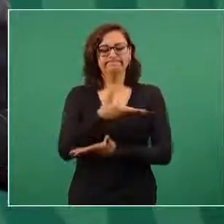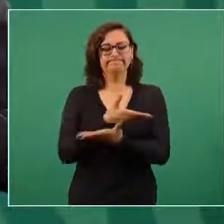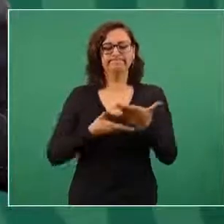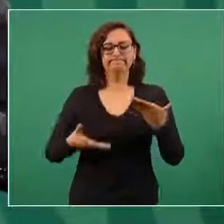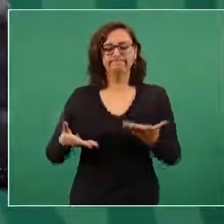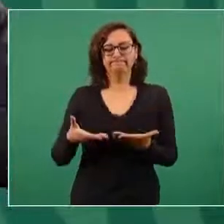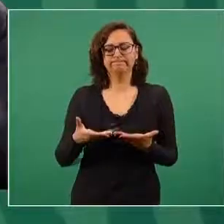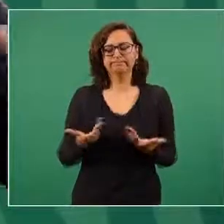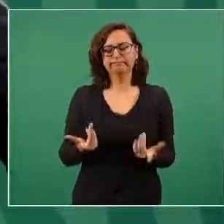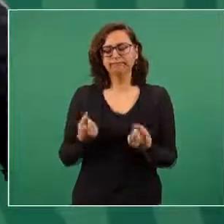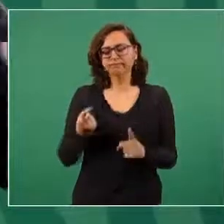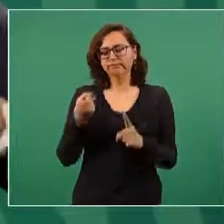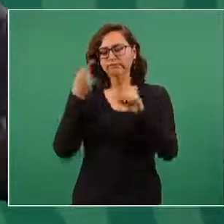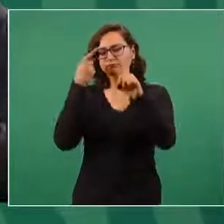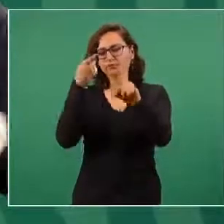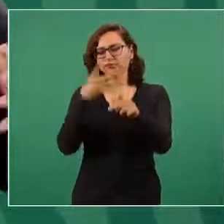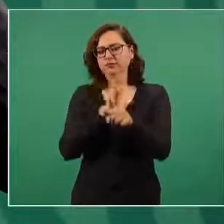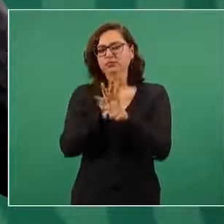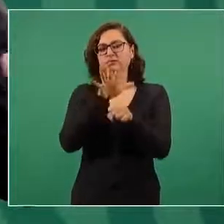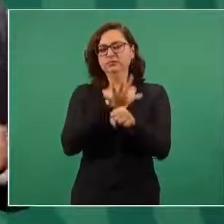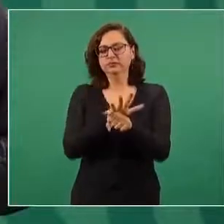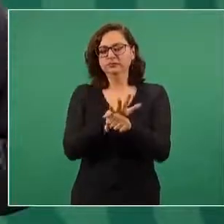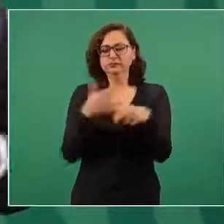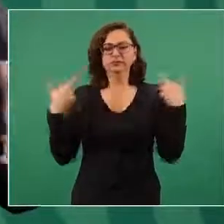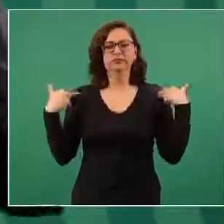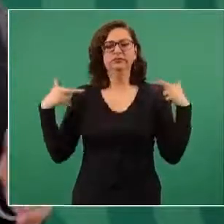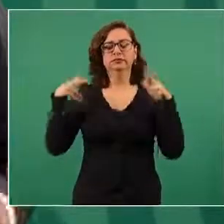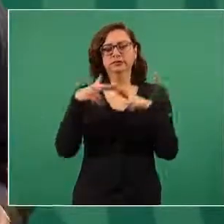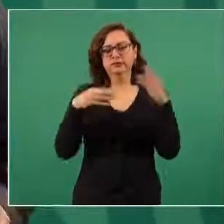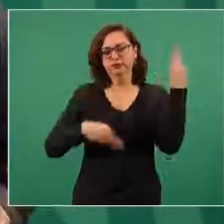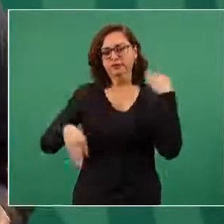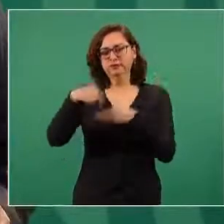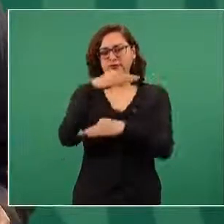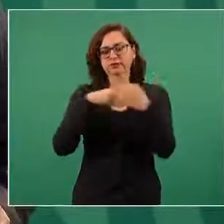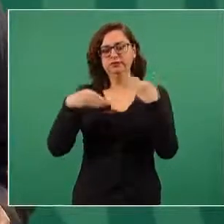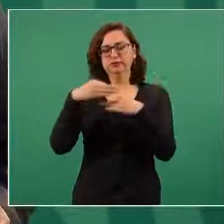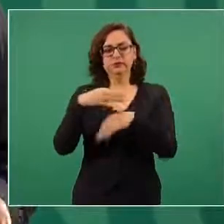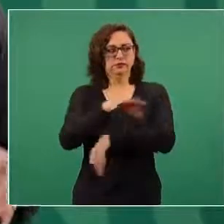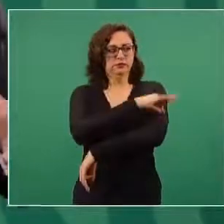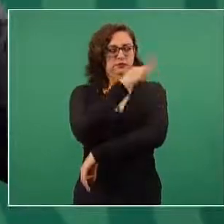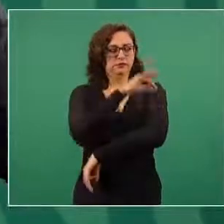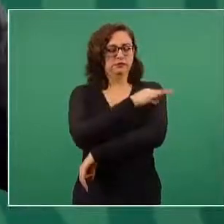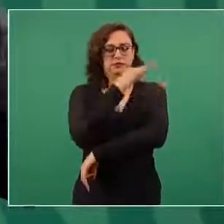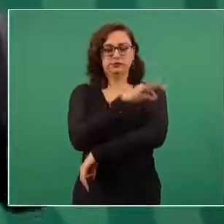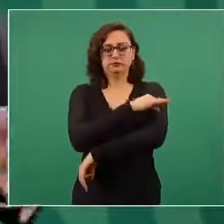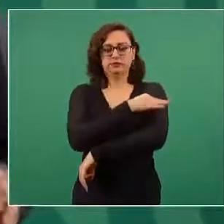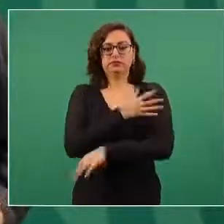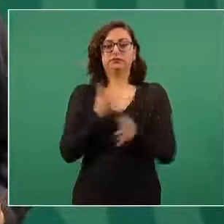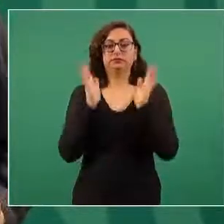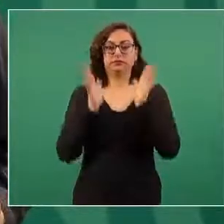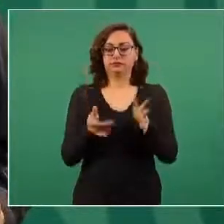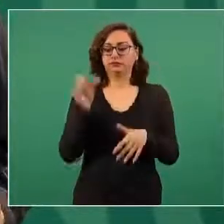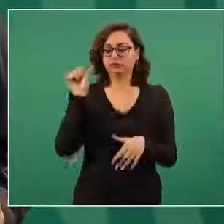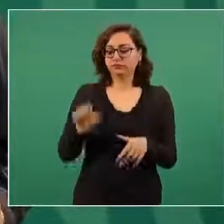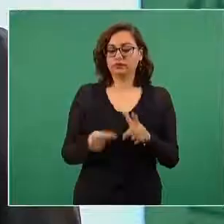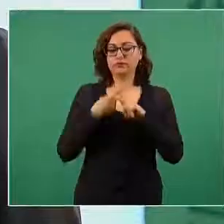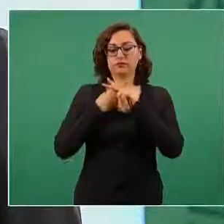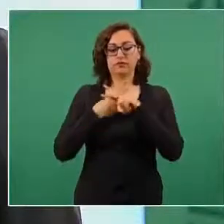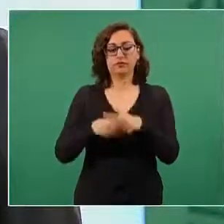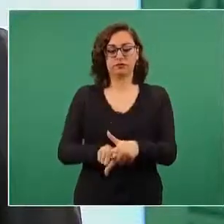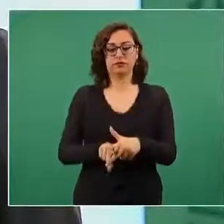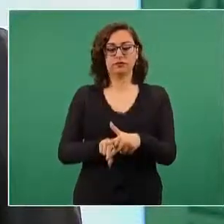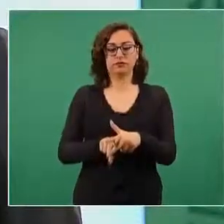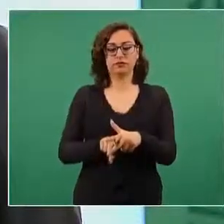para vacunar a todos los maestros de Oaxaca. Empezamos ya